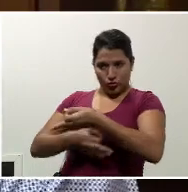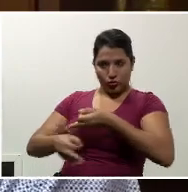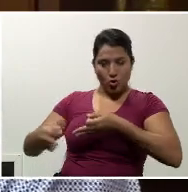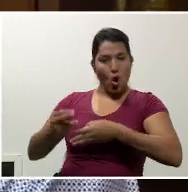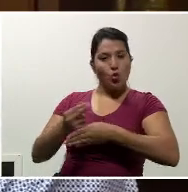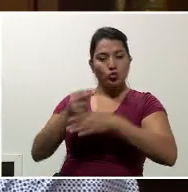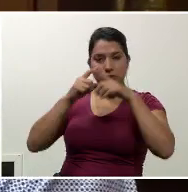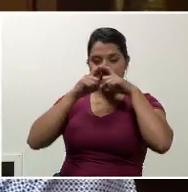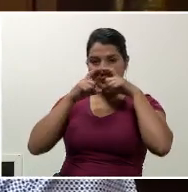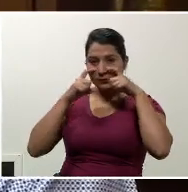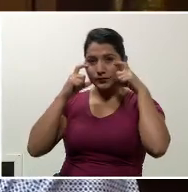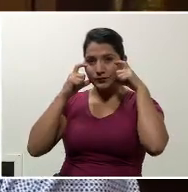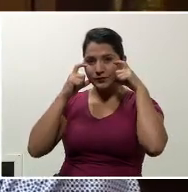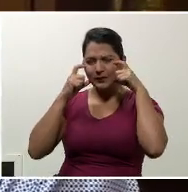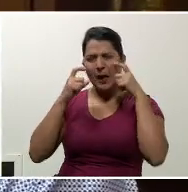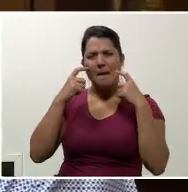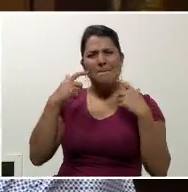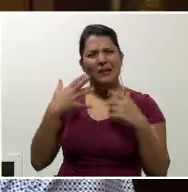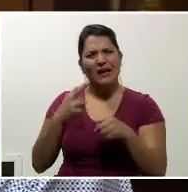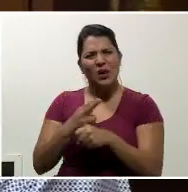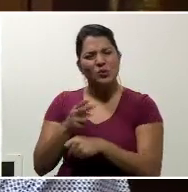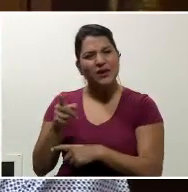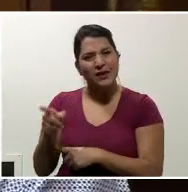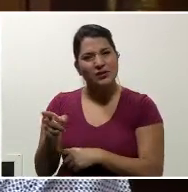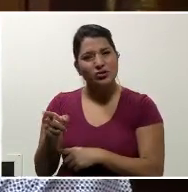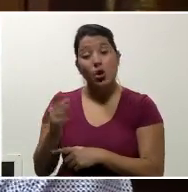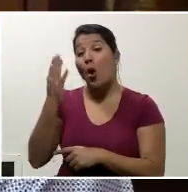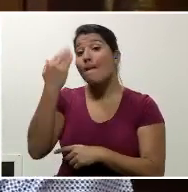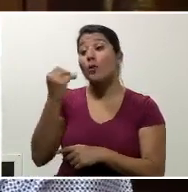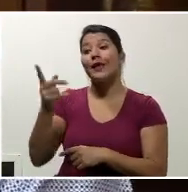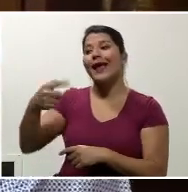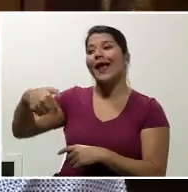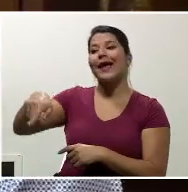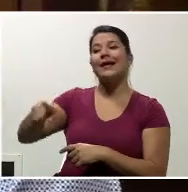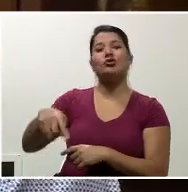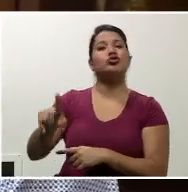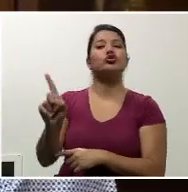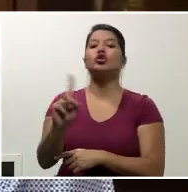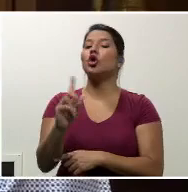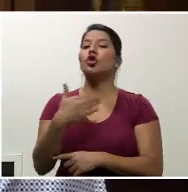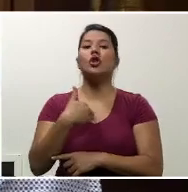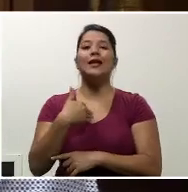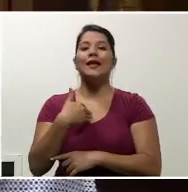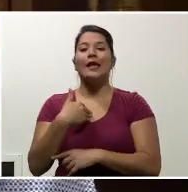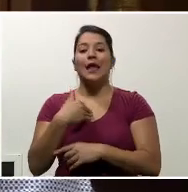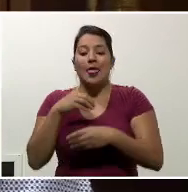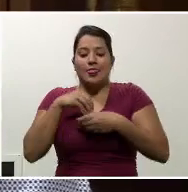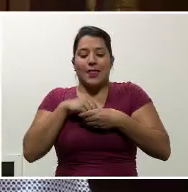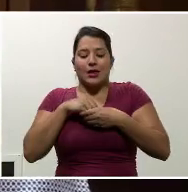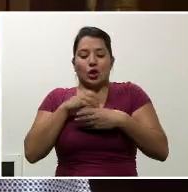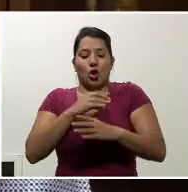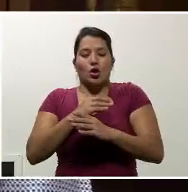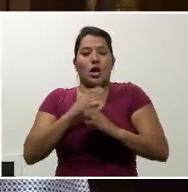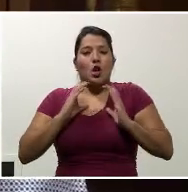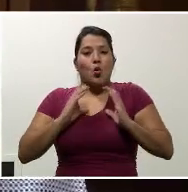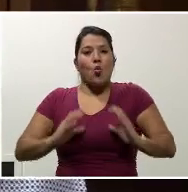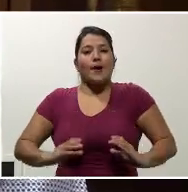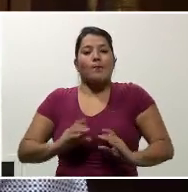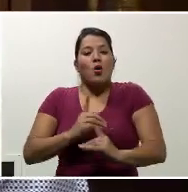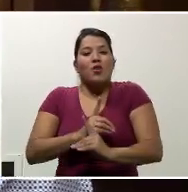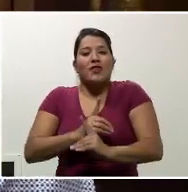conocida. Eso lo usan ellos porque ellos no tienen defensas y cualquier virus o bacteria de la calle puede afectarlos